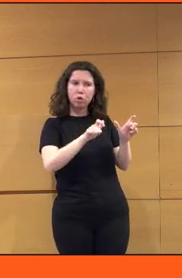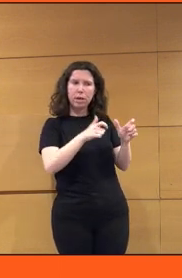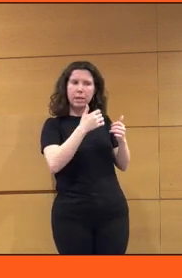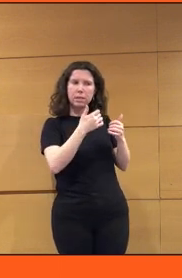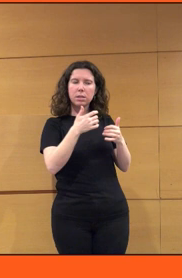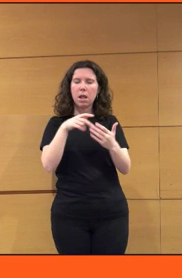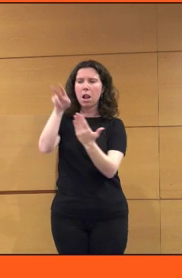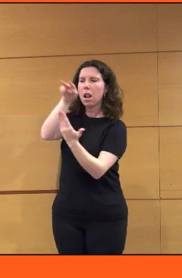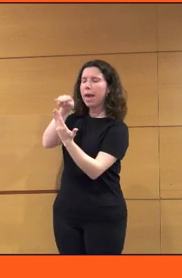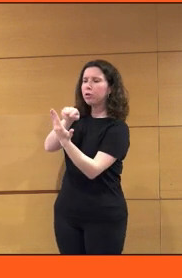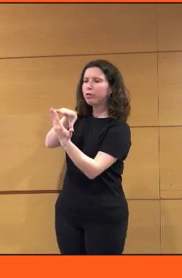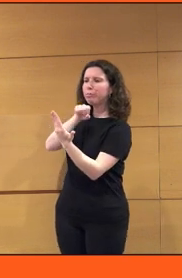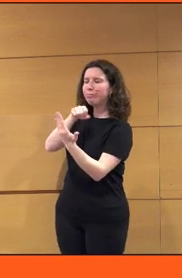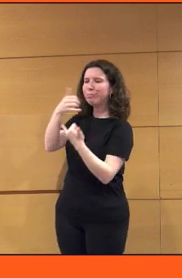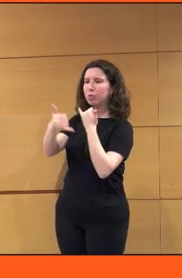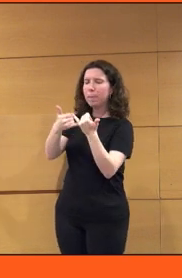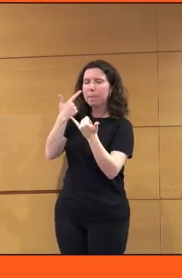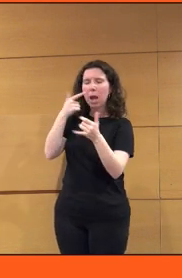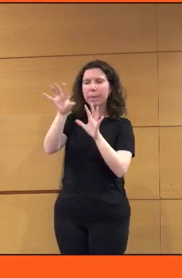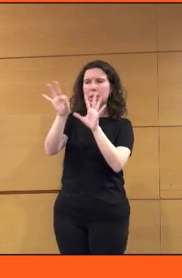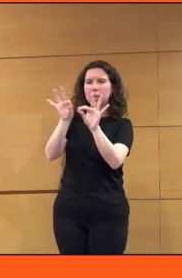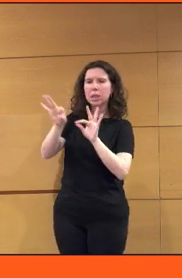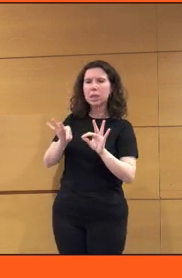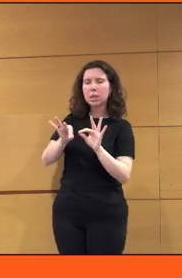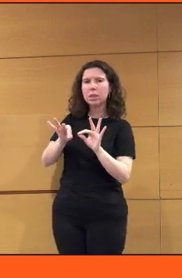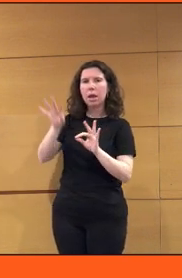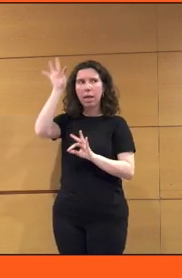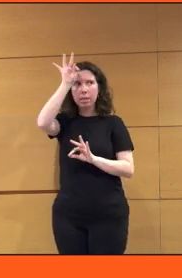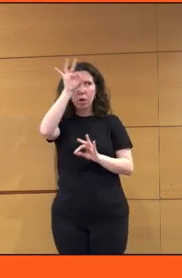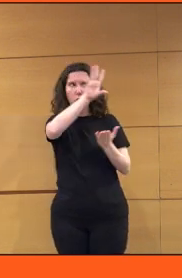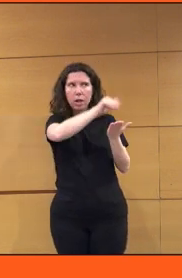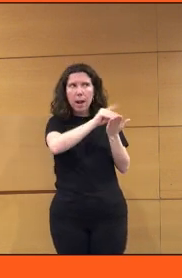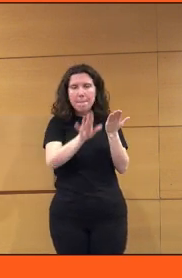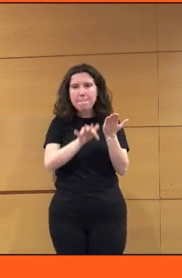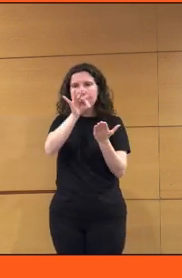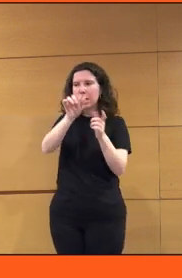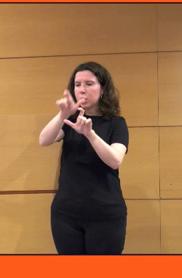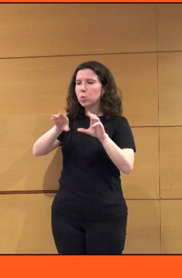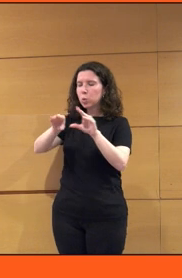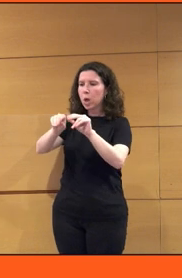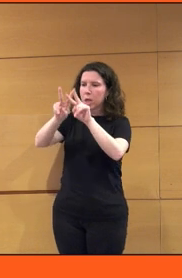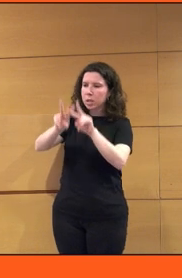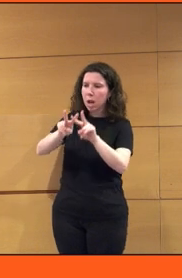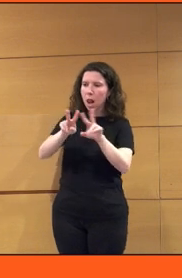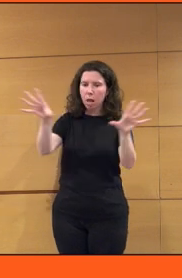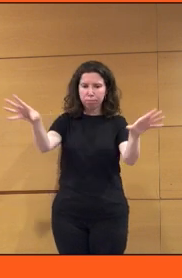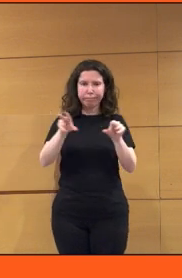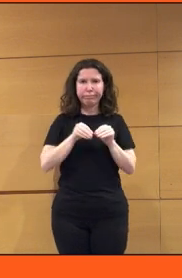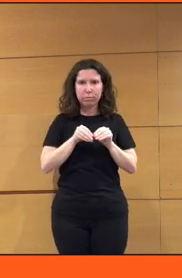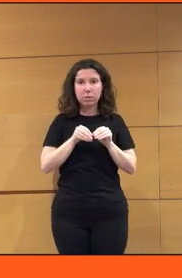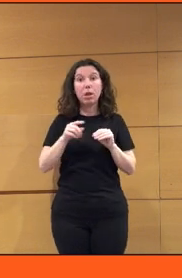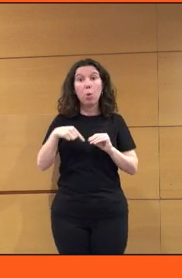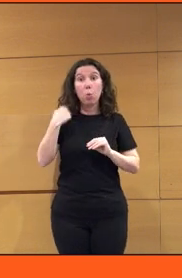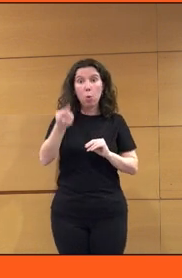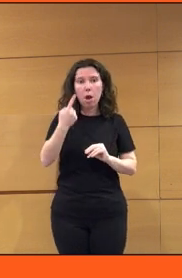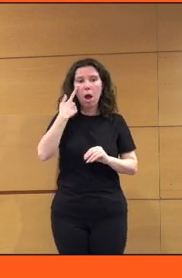esa información, basándonos en la teoría y también en un análisis con usuarios, sabremos cuáles son guías